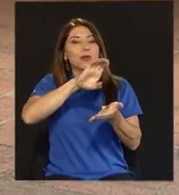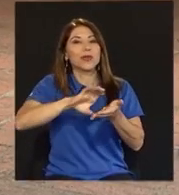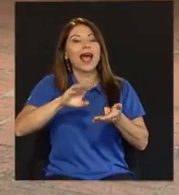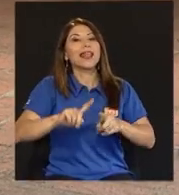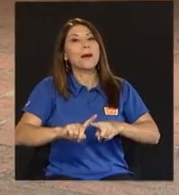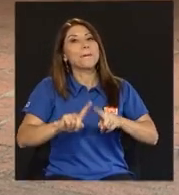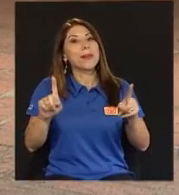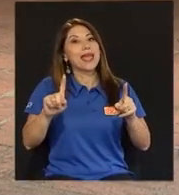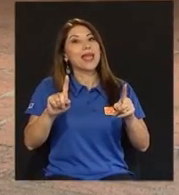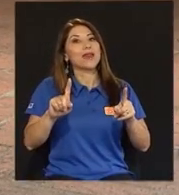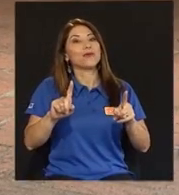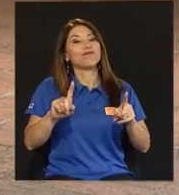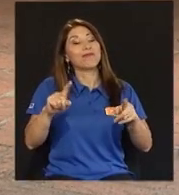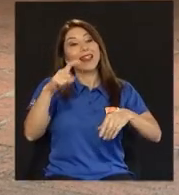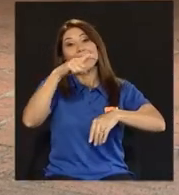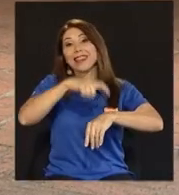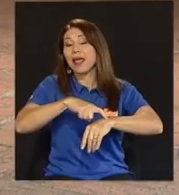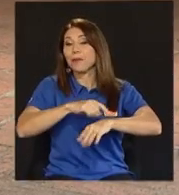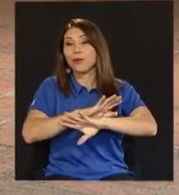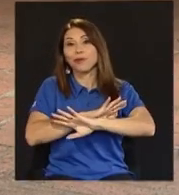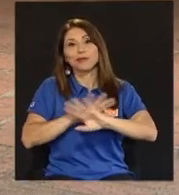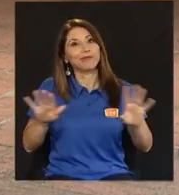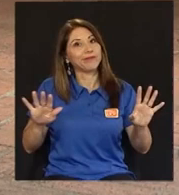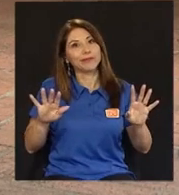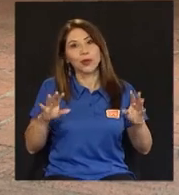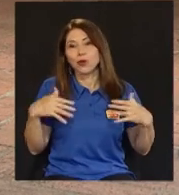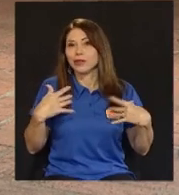el tiempo es un canalla y entonces...